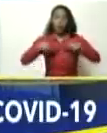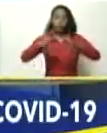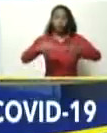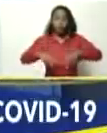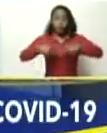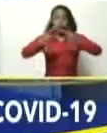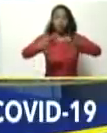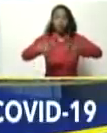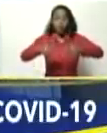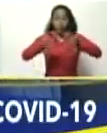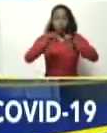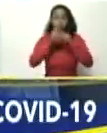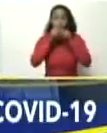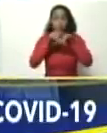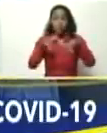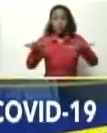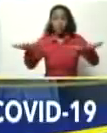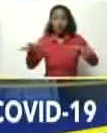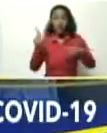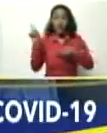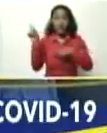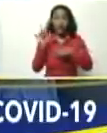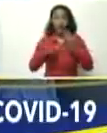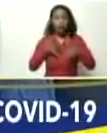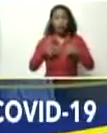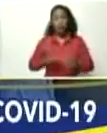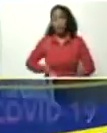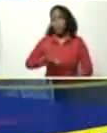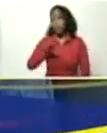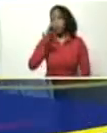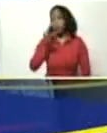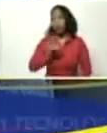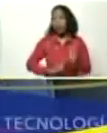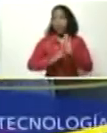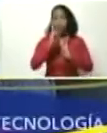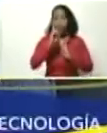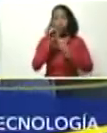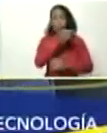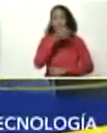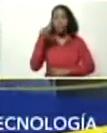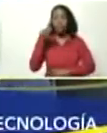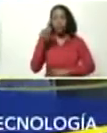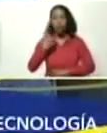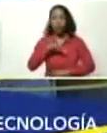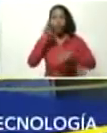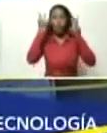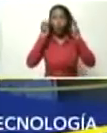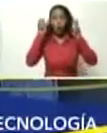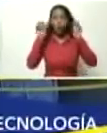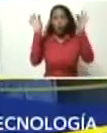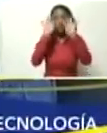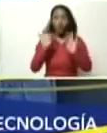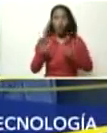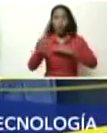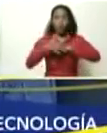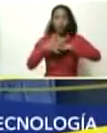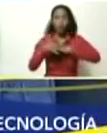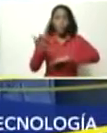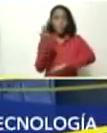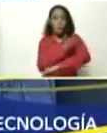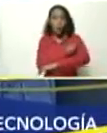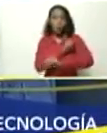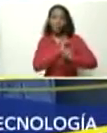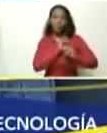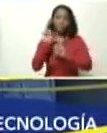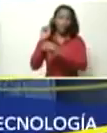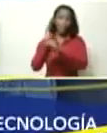mutación. Tendremos dos eventos importantes: el desarrollo y perfeccionamiento de nuevos modelos tecnológicos de vacunas que